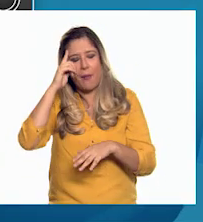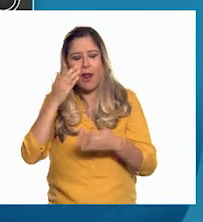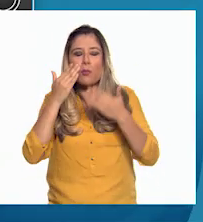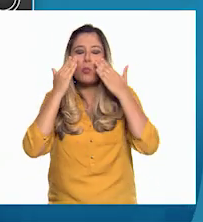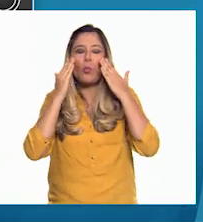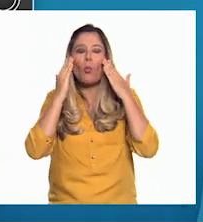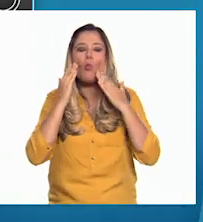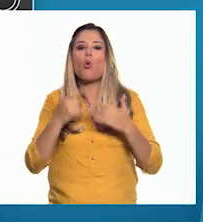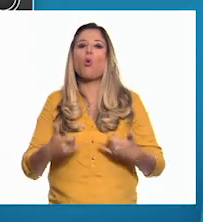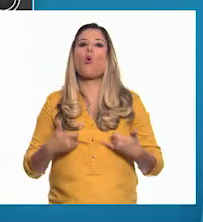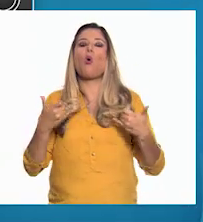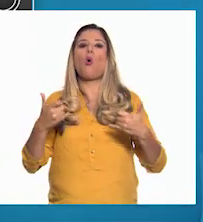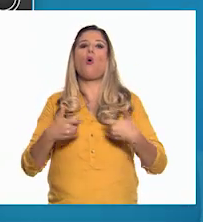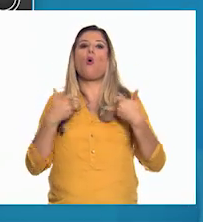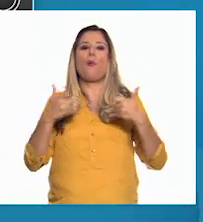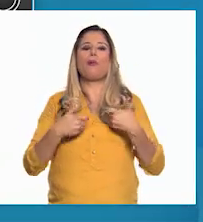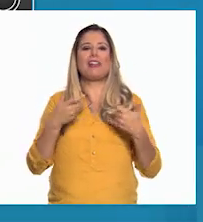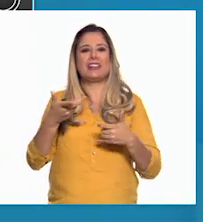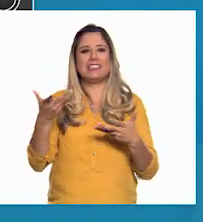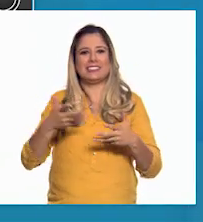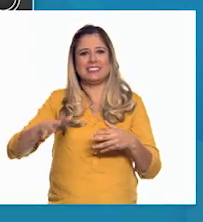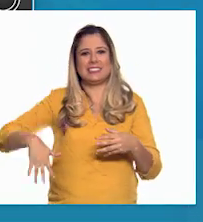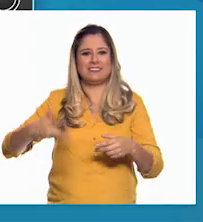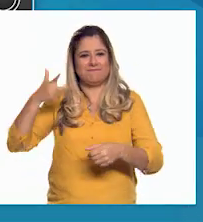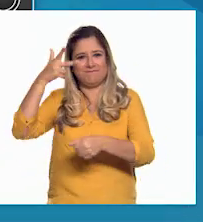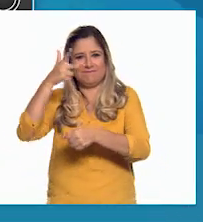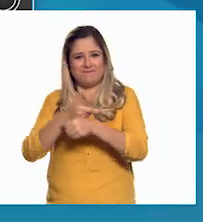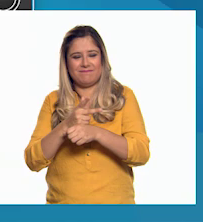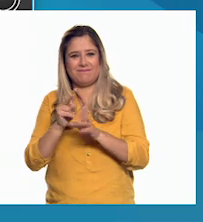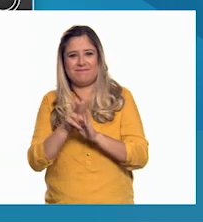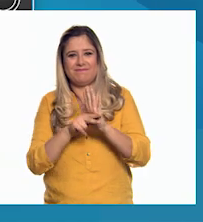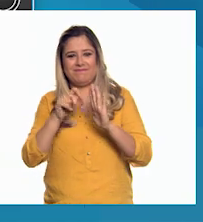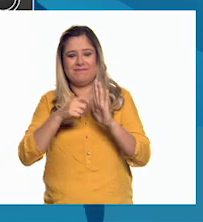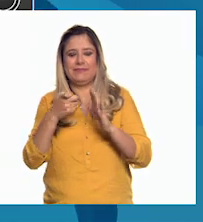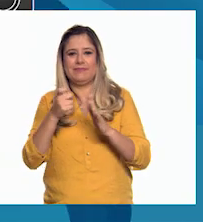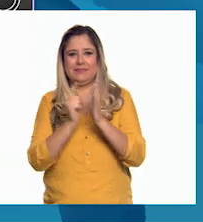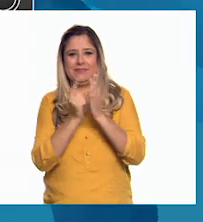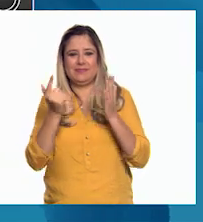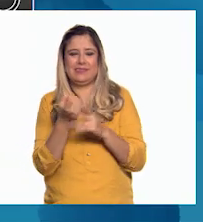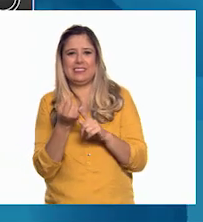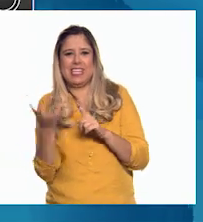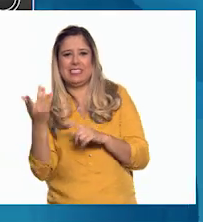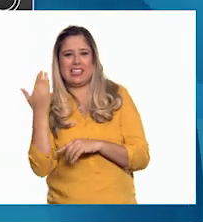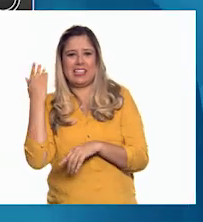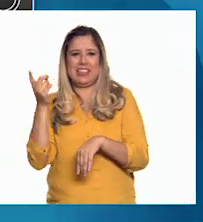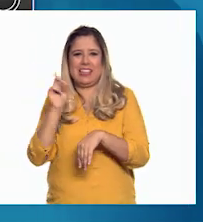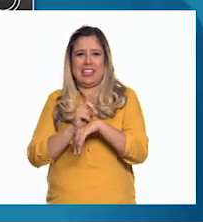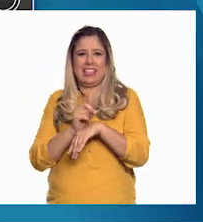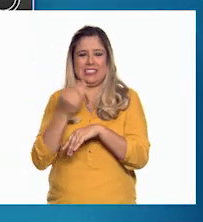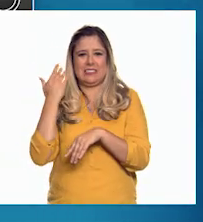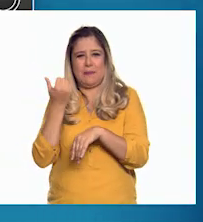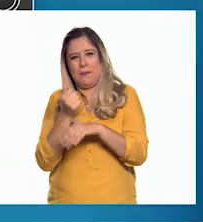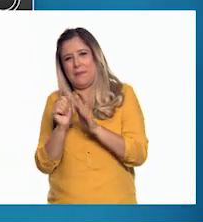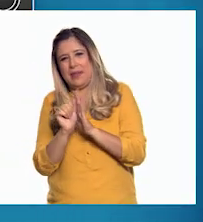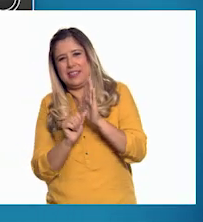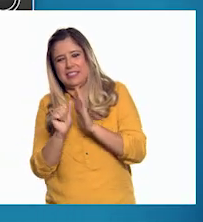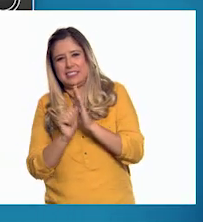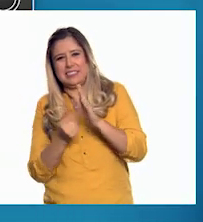hago el comercial, se acaba de filmar, se acaba de terminar la filmación de este libro hace unos cuantos días, hace unos cuantos meses.